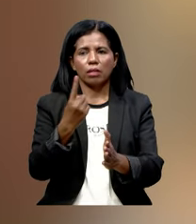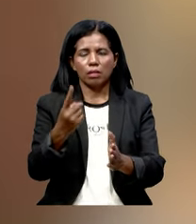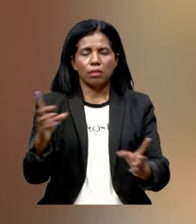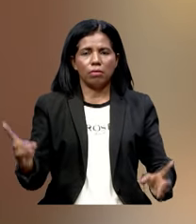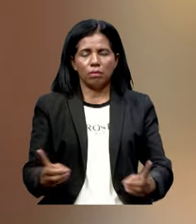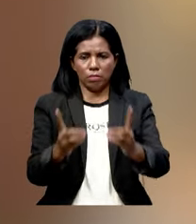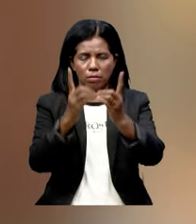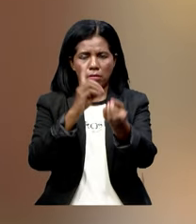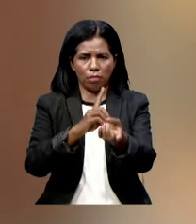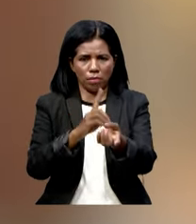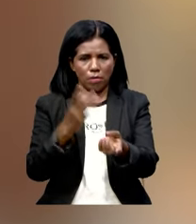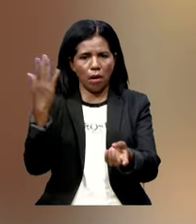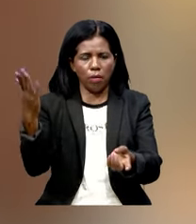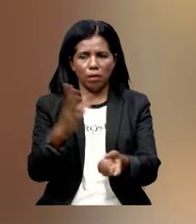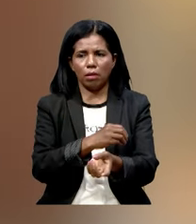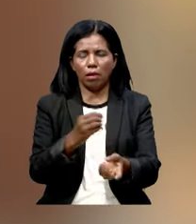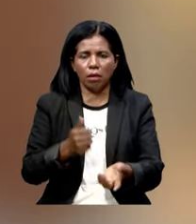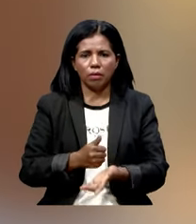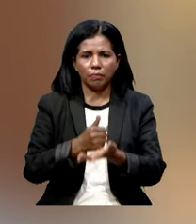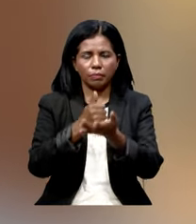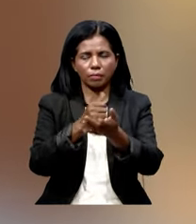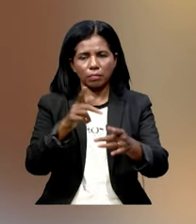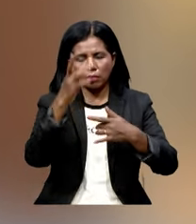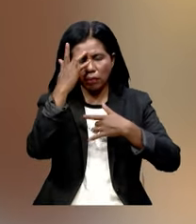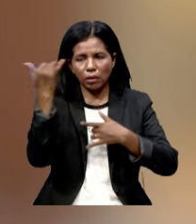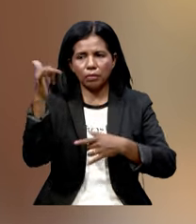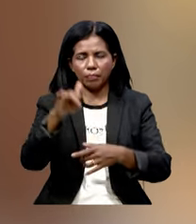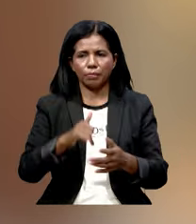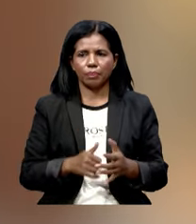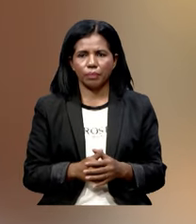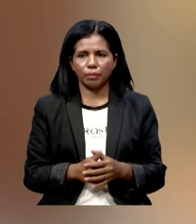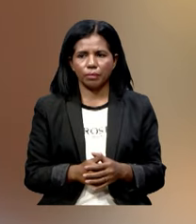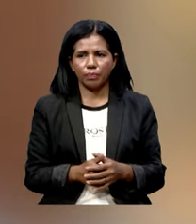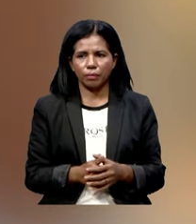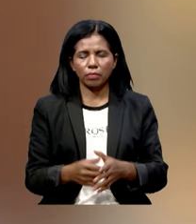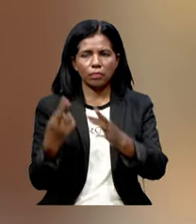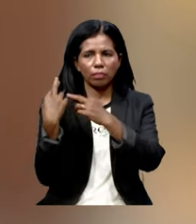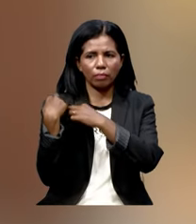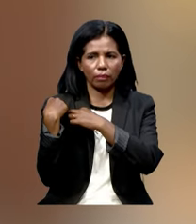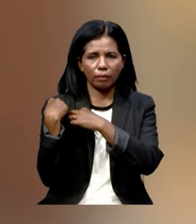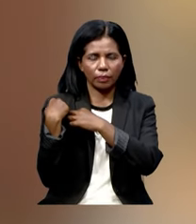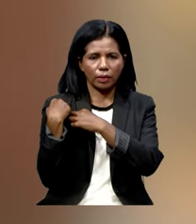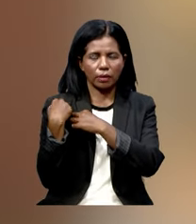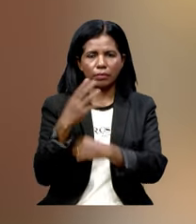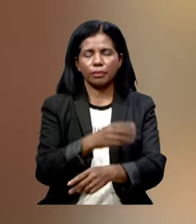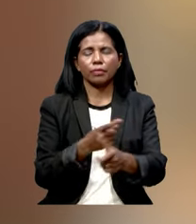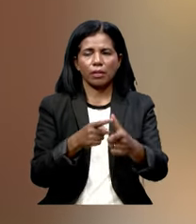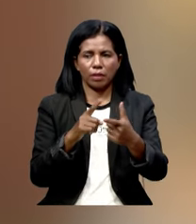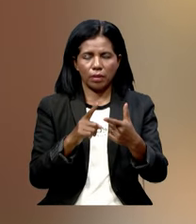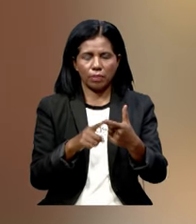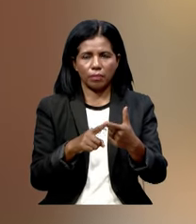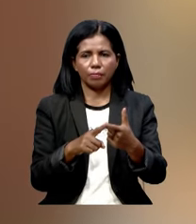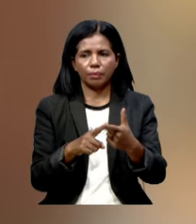sur doctor es viernes, ve trata quimioterapia, han estado doctor Malvinda, que es responsable para ver tratamiento de quimioterapia.